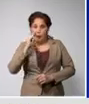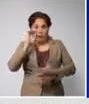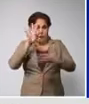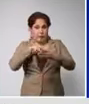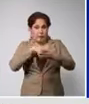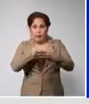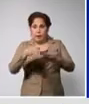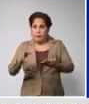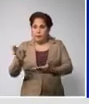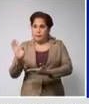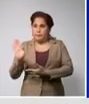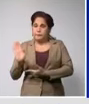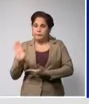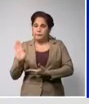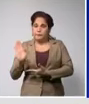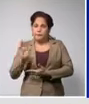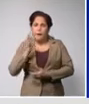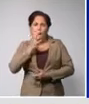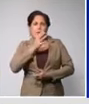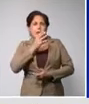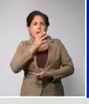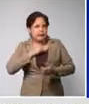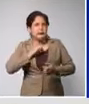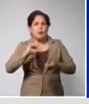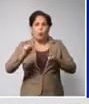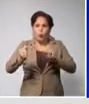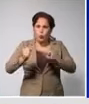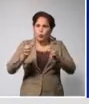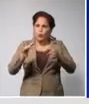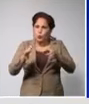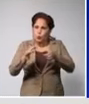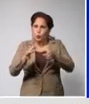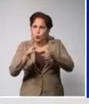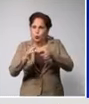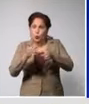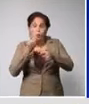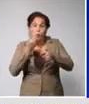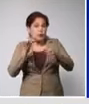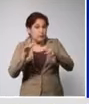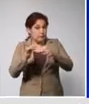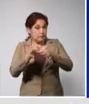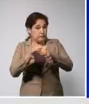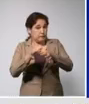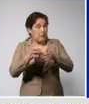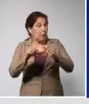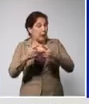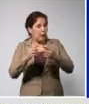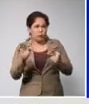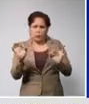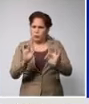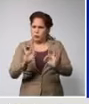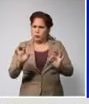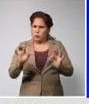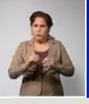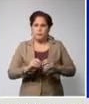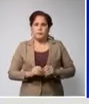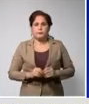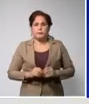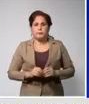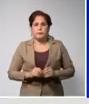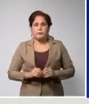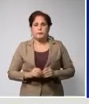ahí, parece ser que quiere disminuir y de mantenerse este